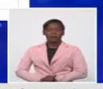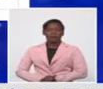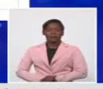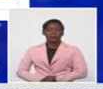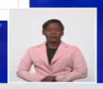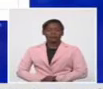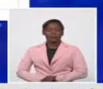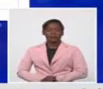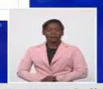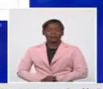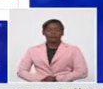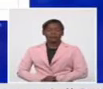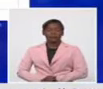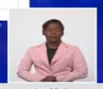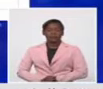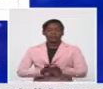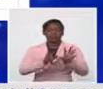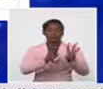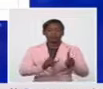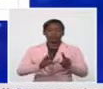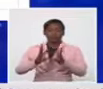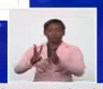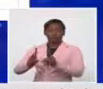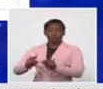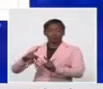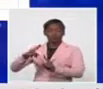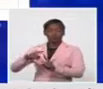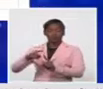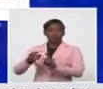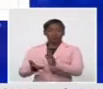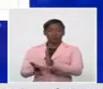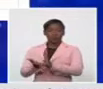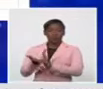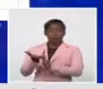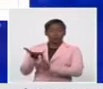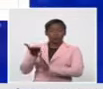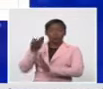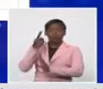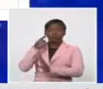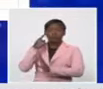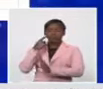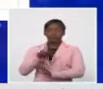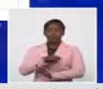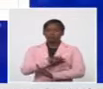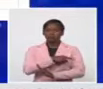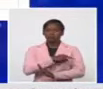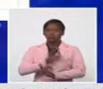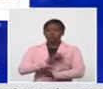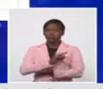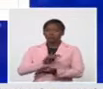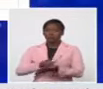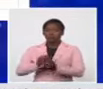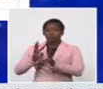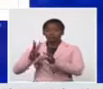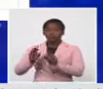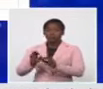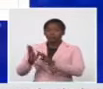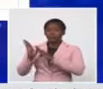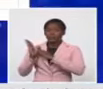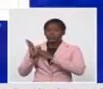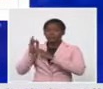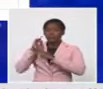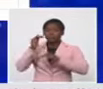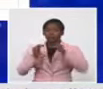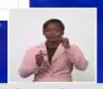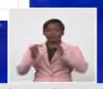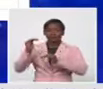Y las tasas de incidencia más elevadas en estos últimos 15 días, ahí la tienen ustedes. Habana